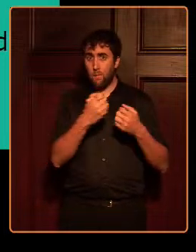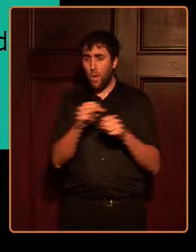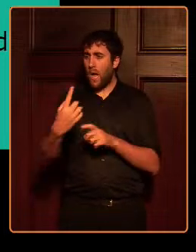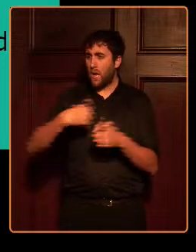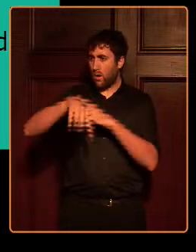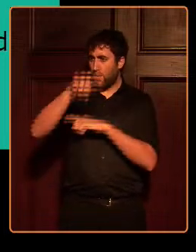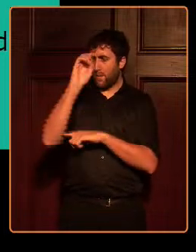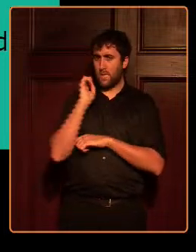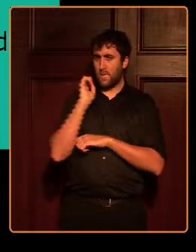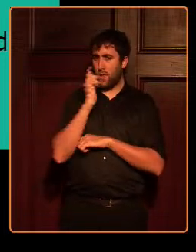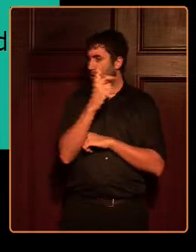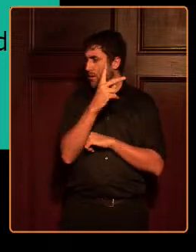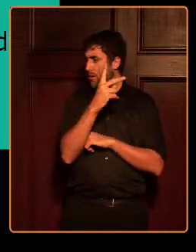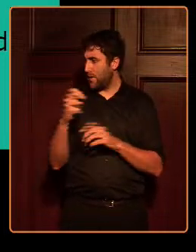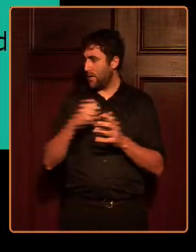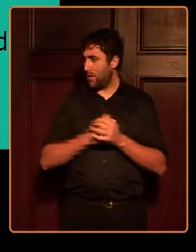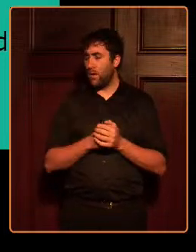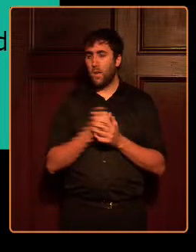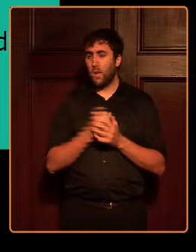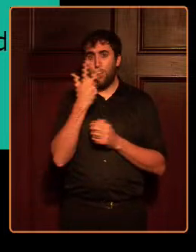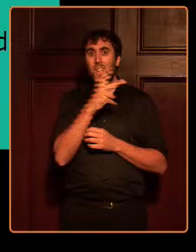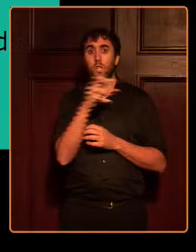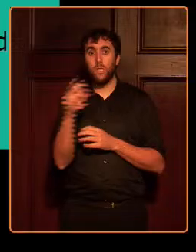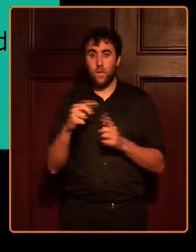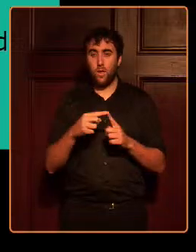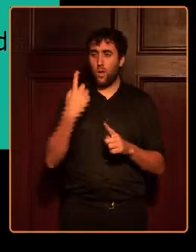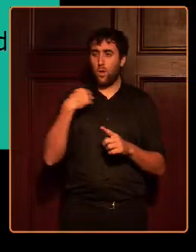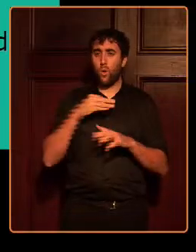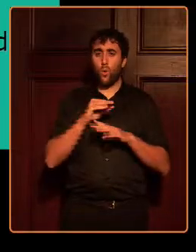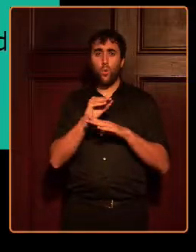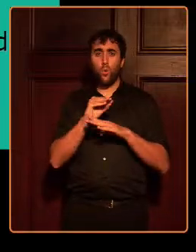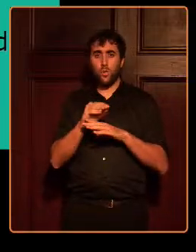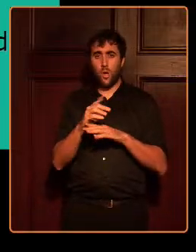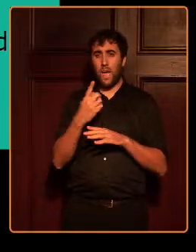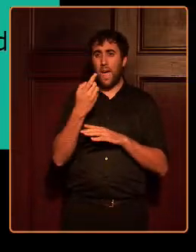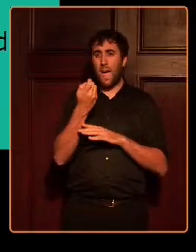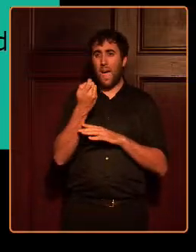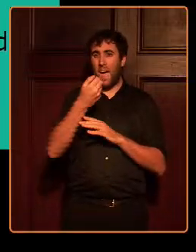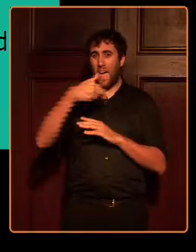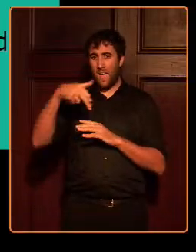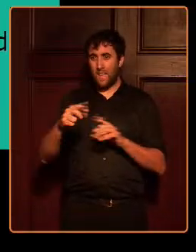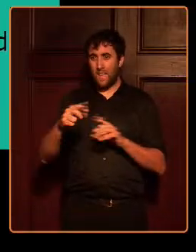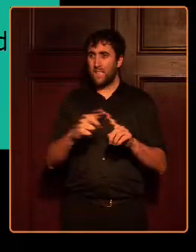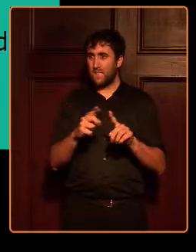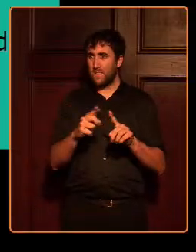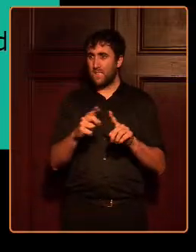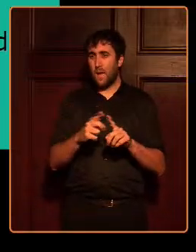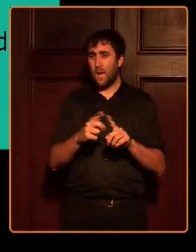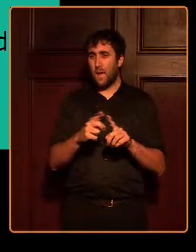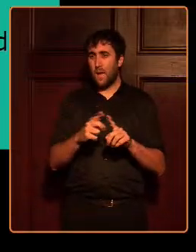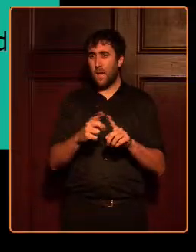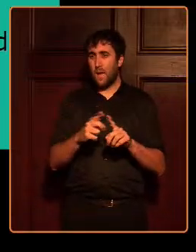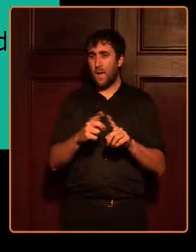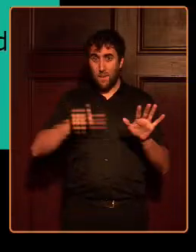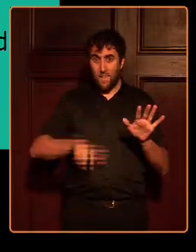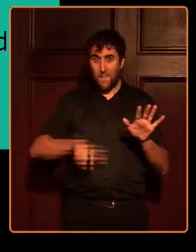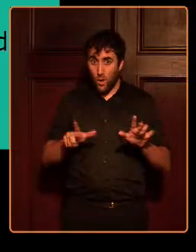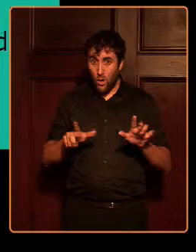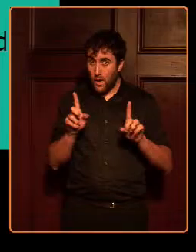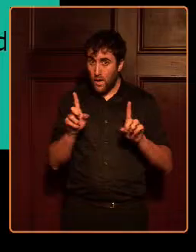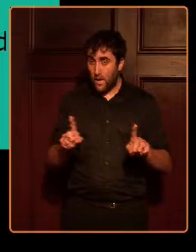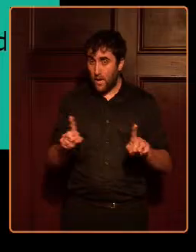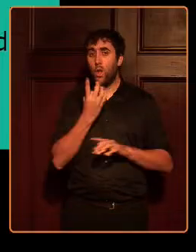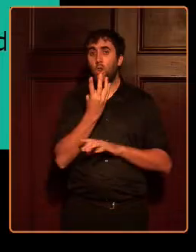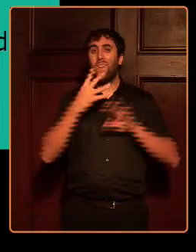tuvimos 3.200. El curso que mencionaba Ana, bueno, ya van más de 8.000. Los